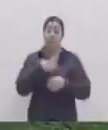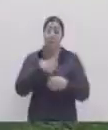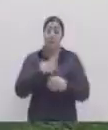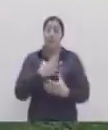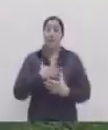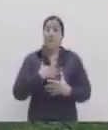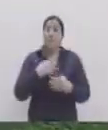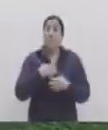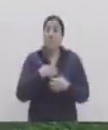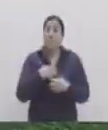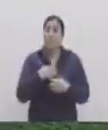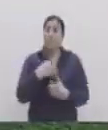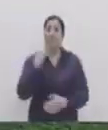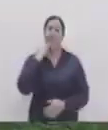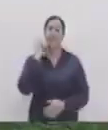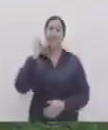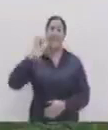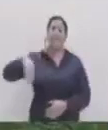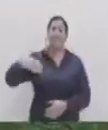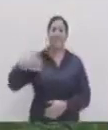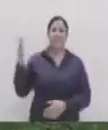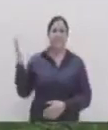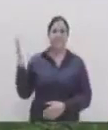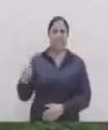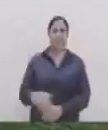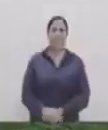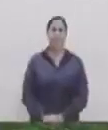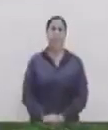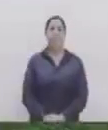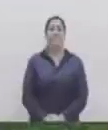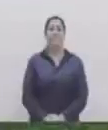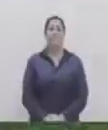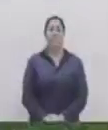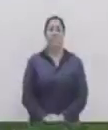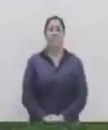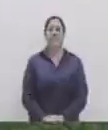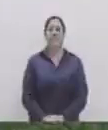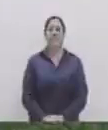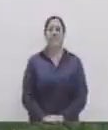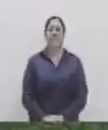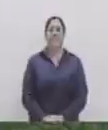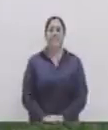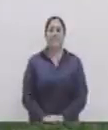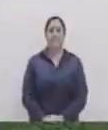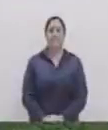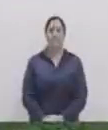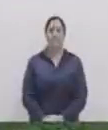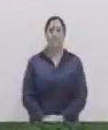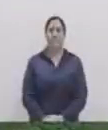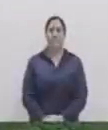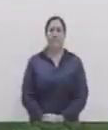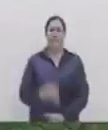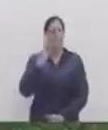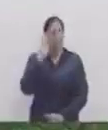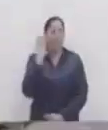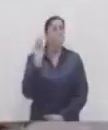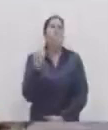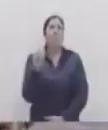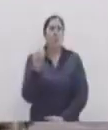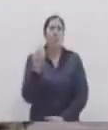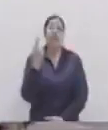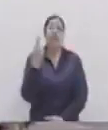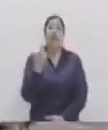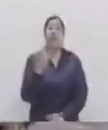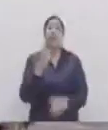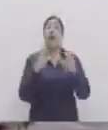guineyos, pello, las unzas, pajayo, el guapinol, sicuj, tempisque, entre otros.